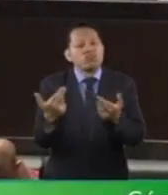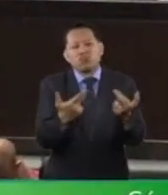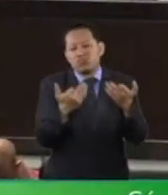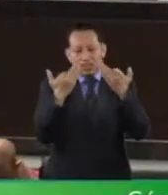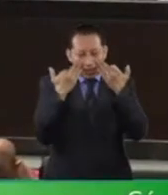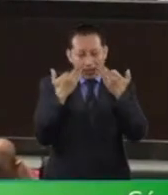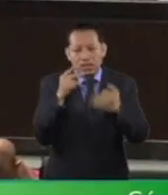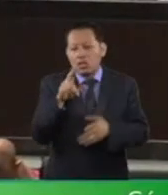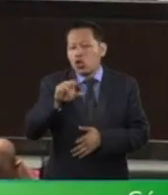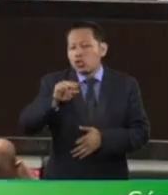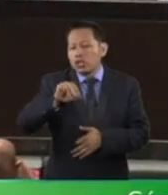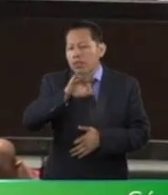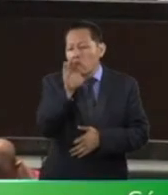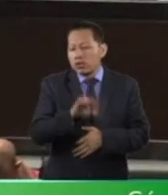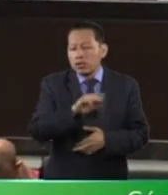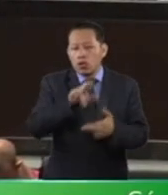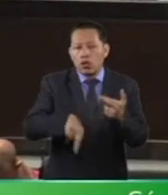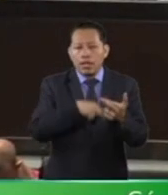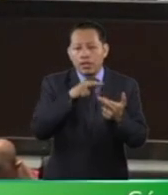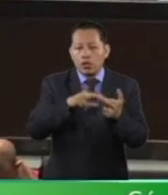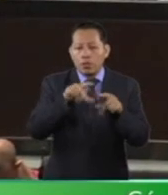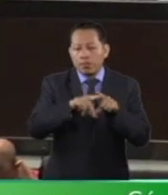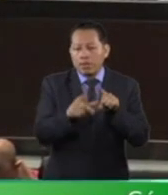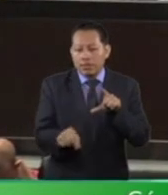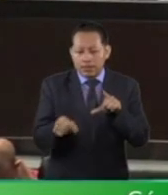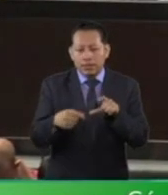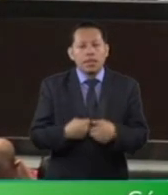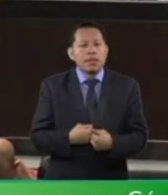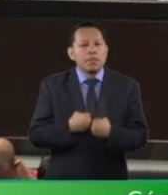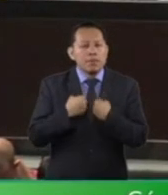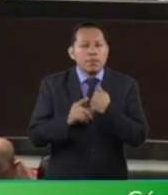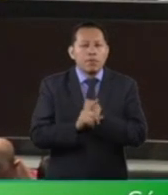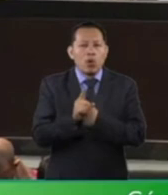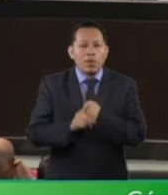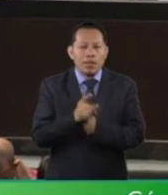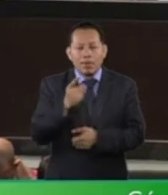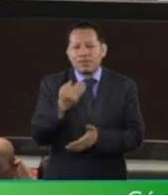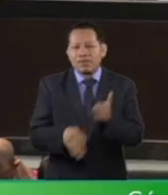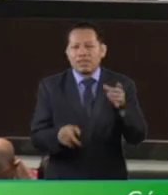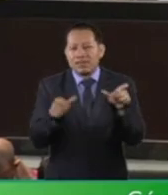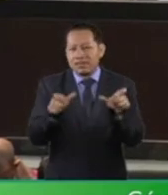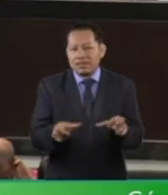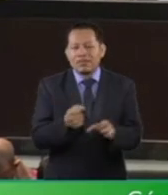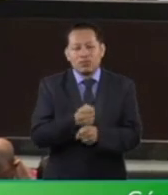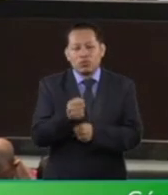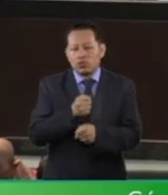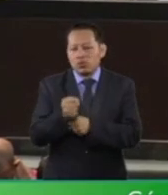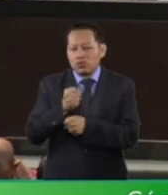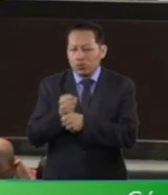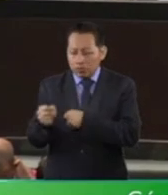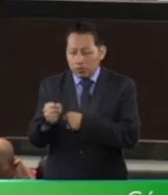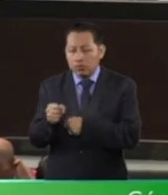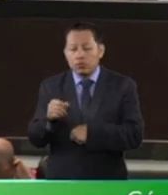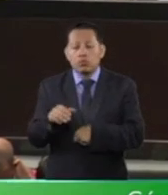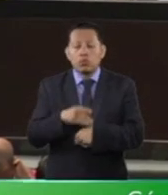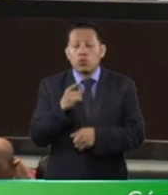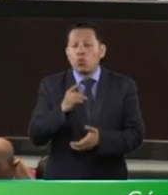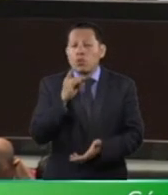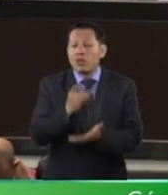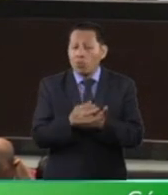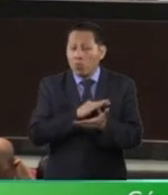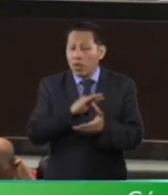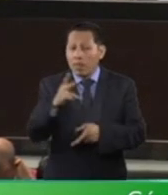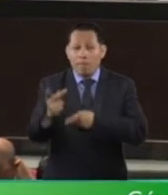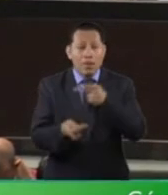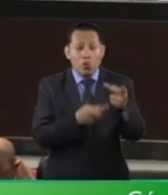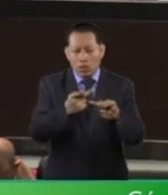El 80% de las regiones del país viven crisis de seguridad y de violencia. Simplemente basta preguntar,